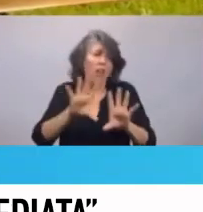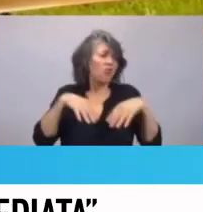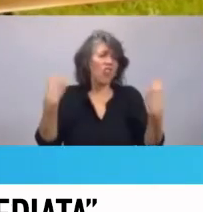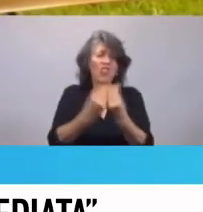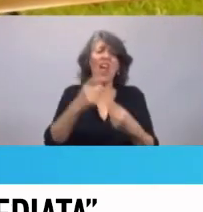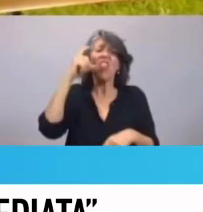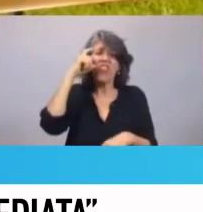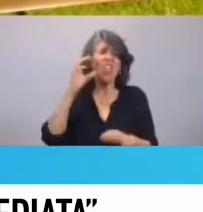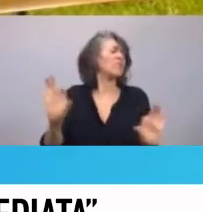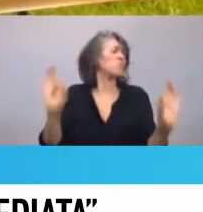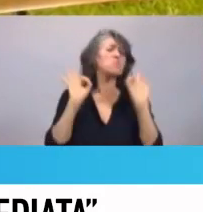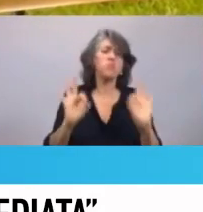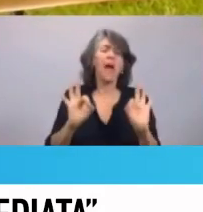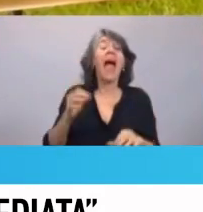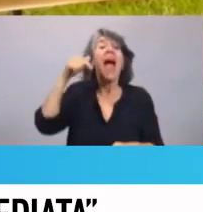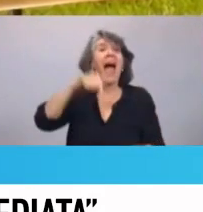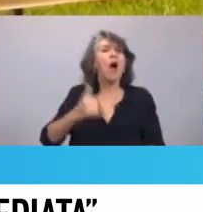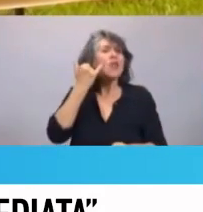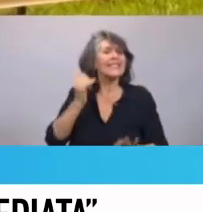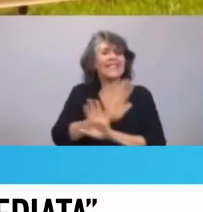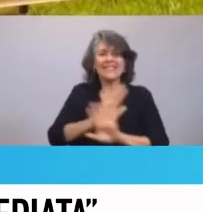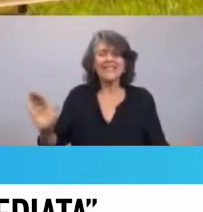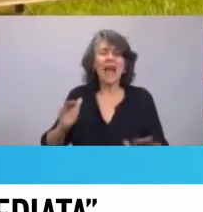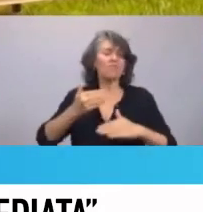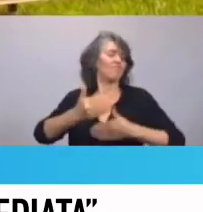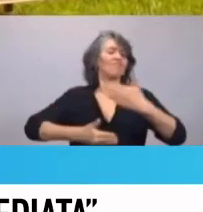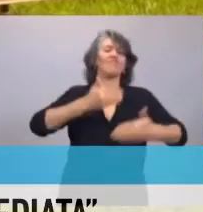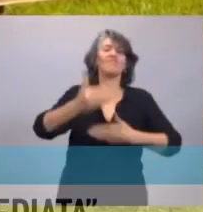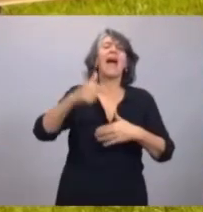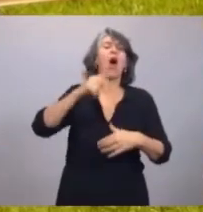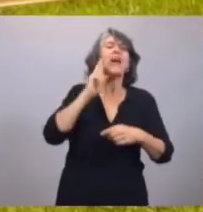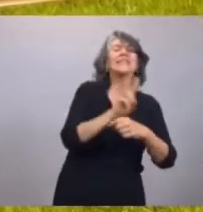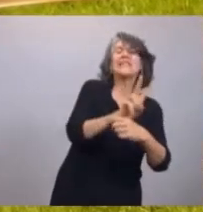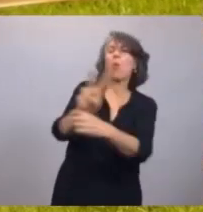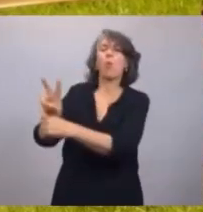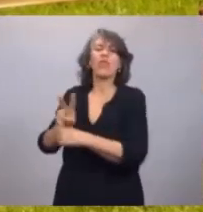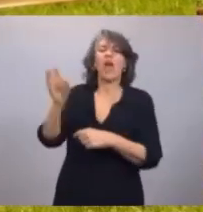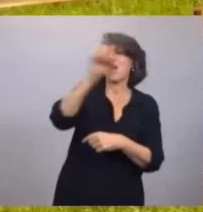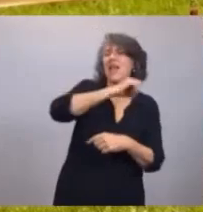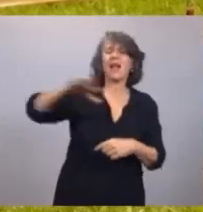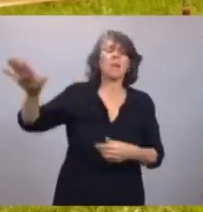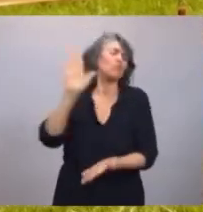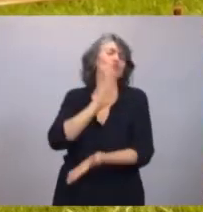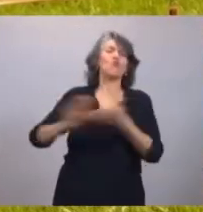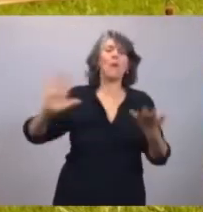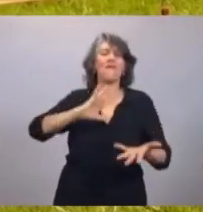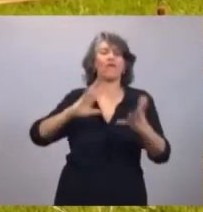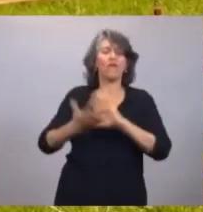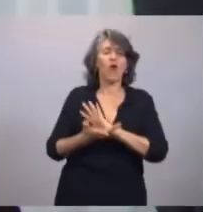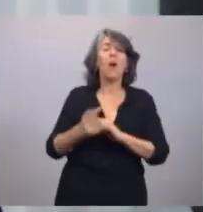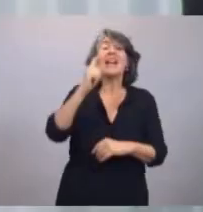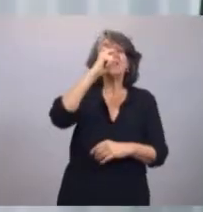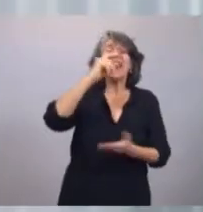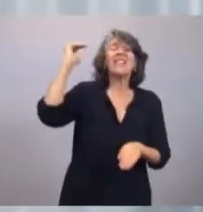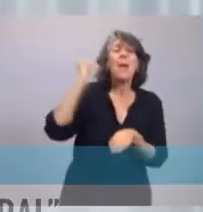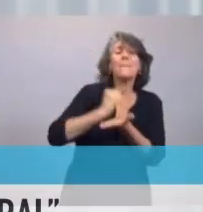entramos en una nueva etapa en una nueva era en materia de seguridad rural es una inversión de siete millones